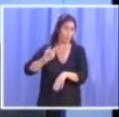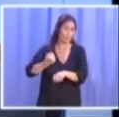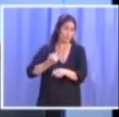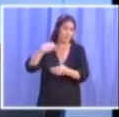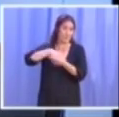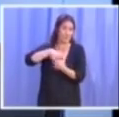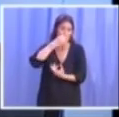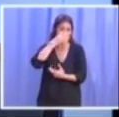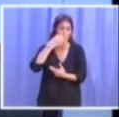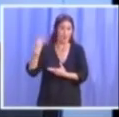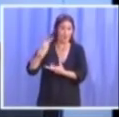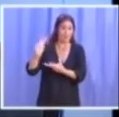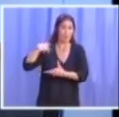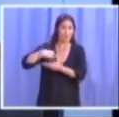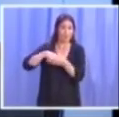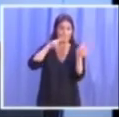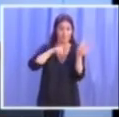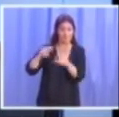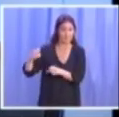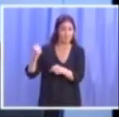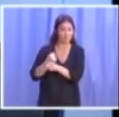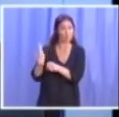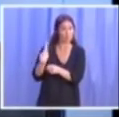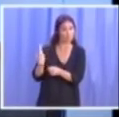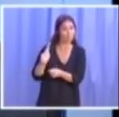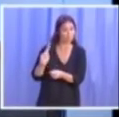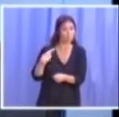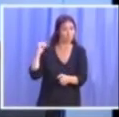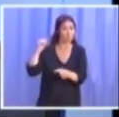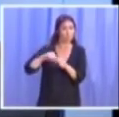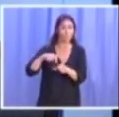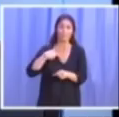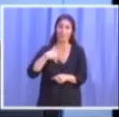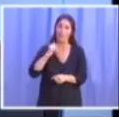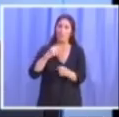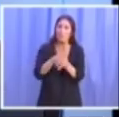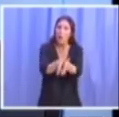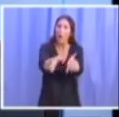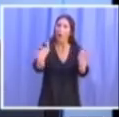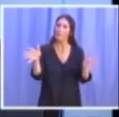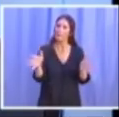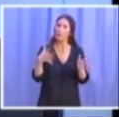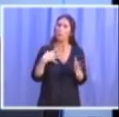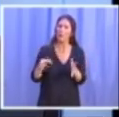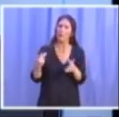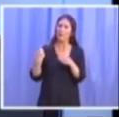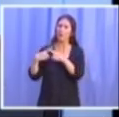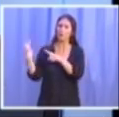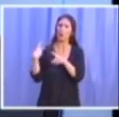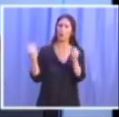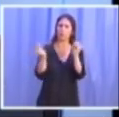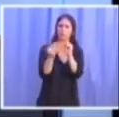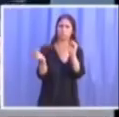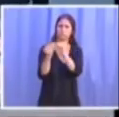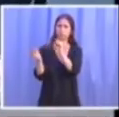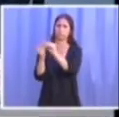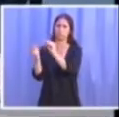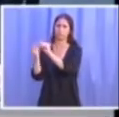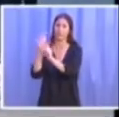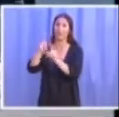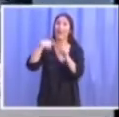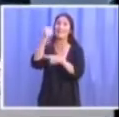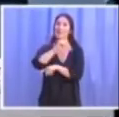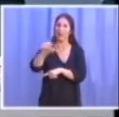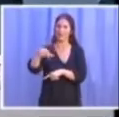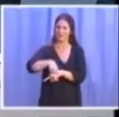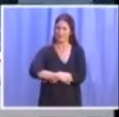Partido Socialista precisamente en estos temas, y tenemos evidentemente muchos ámbitos donde podemos coincidir. Y le digo, repito, desde la semana hace que años, viene, no está.